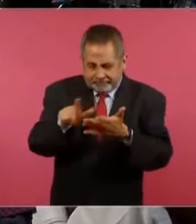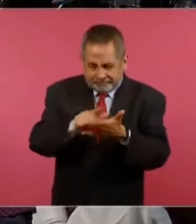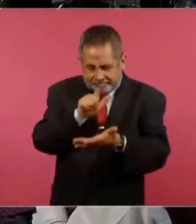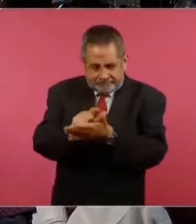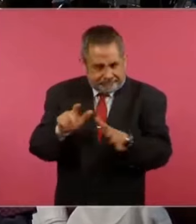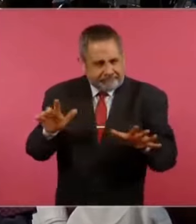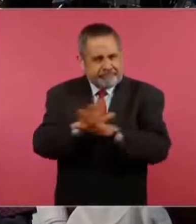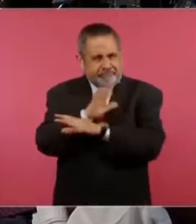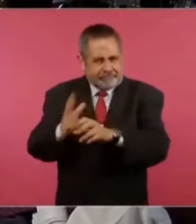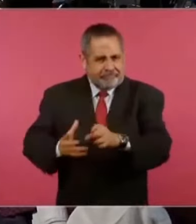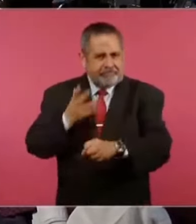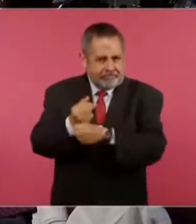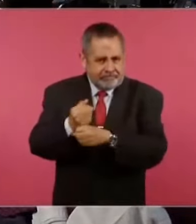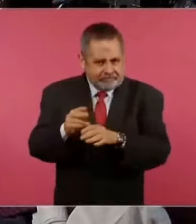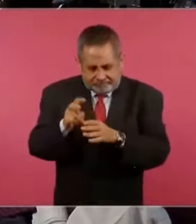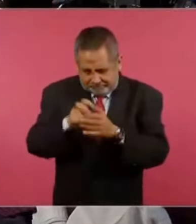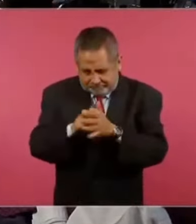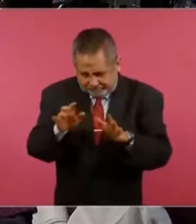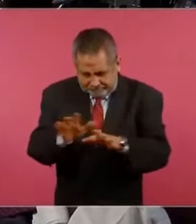la ley.